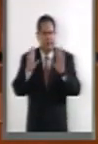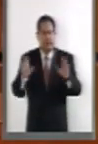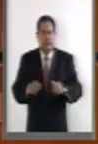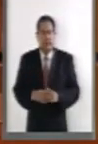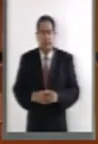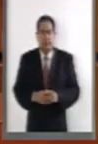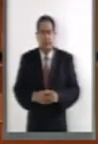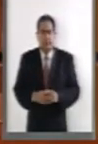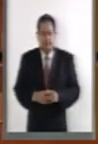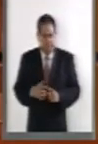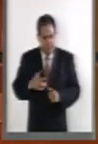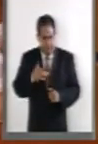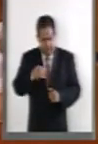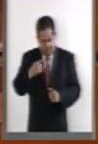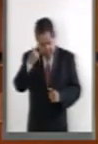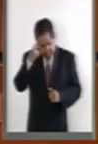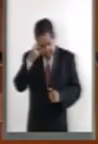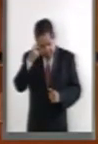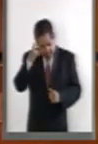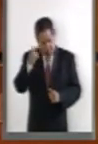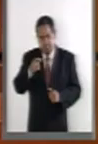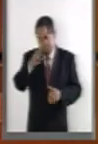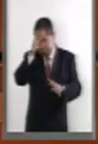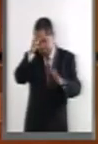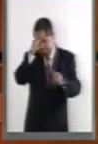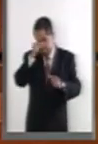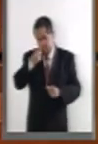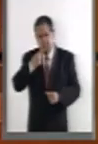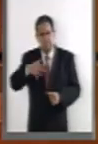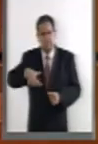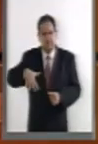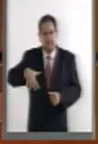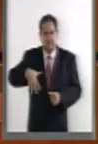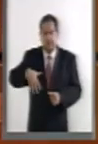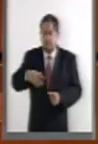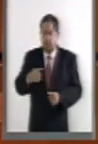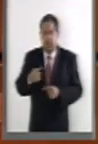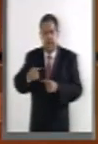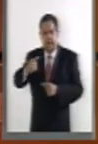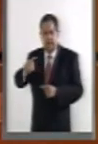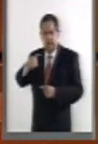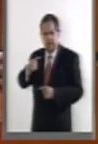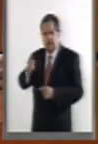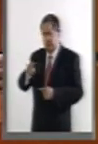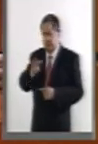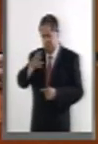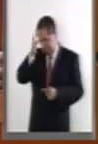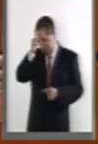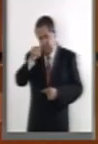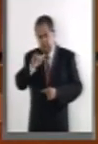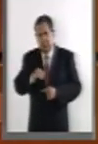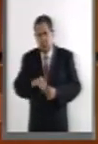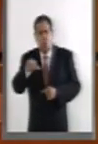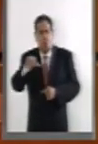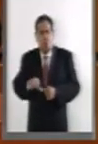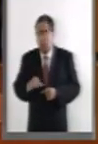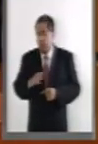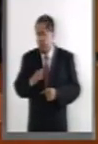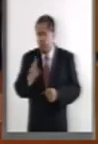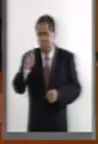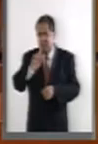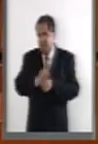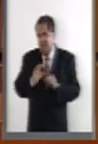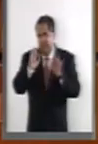no puedo más que estar de acuerdo con lo que han dicho quienes me han antecedido en la palabra. Hoy es un buen